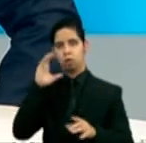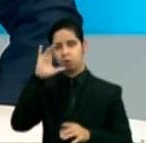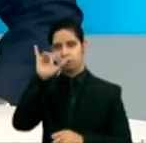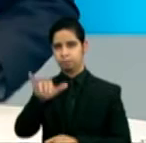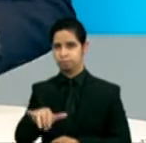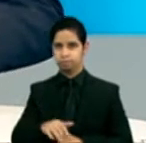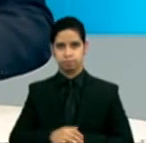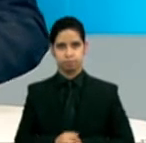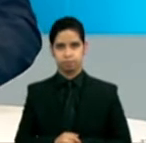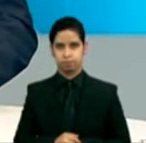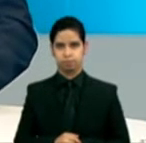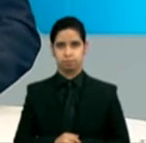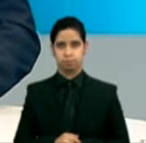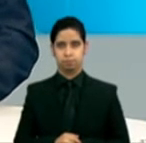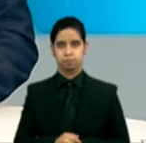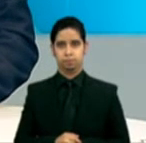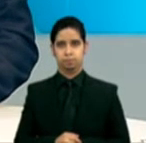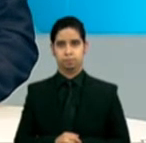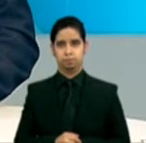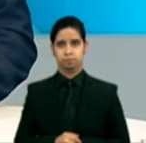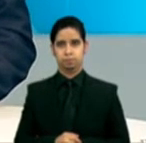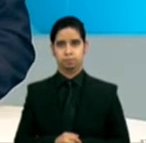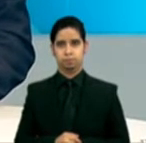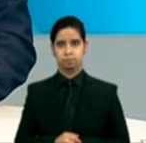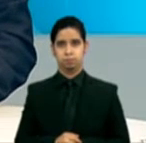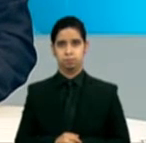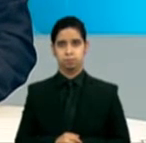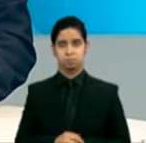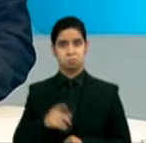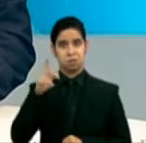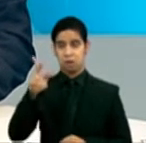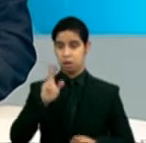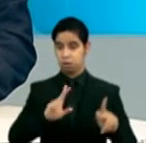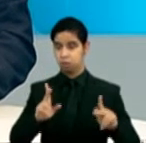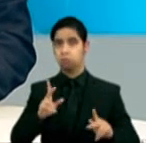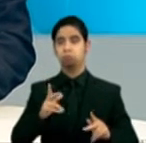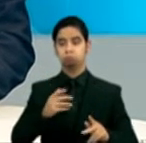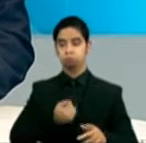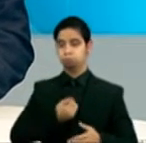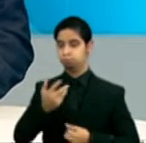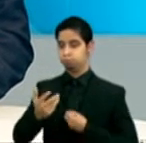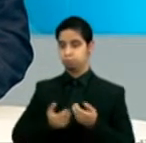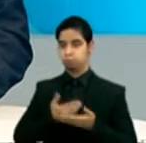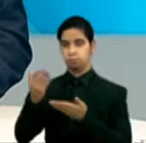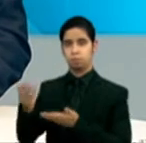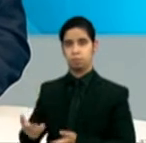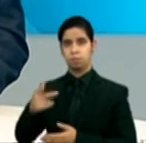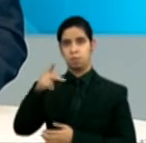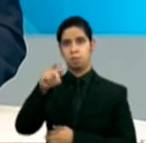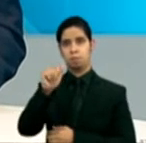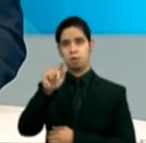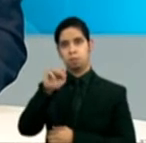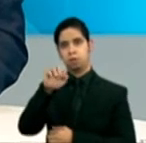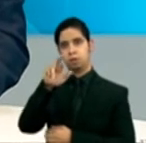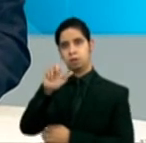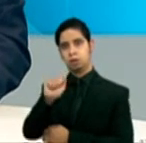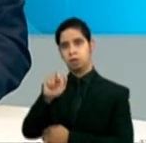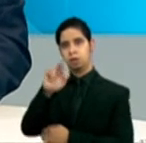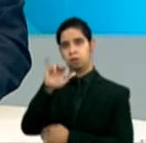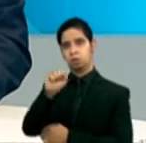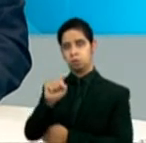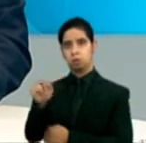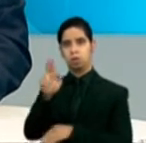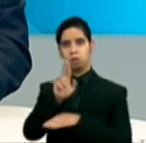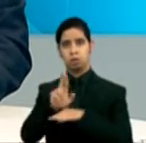Bueno, y para conocer de inmediato la reacción al mensaje del gobernador, nos acompaña Palmira Ríos, decana de Asuntos Académicos de la Universidad de Puerto